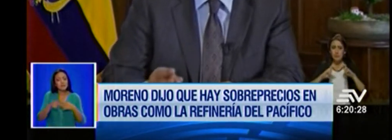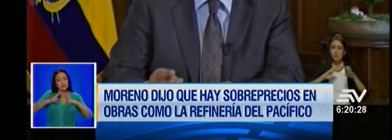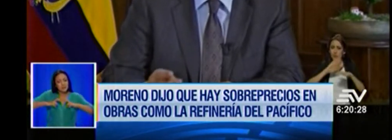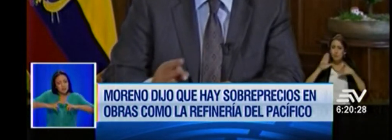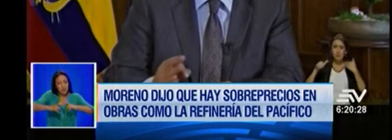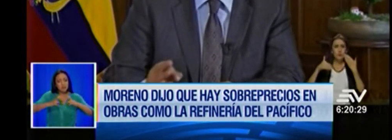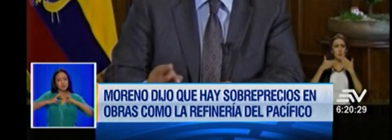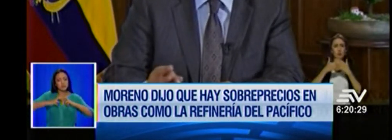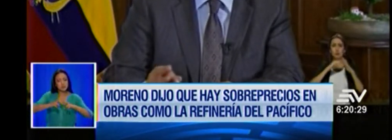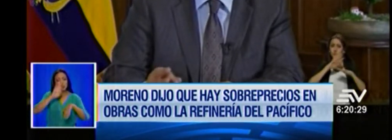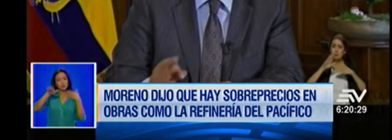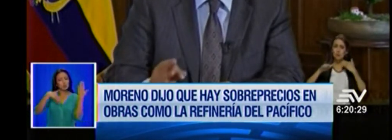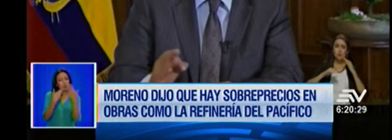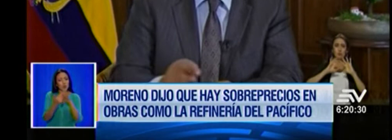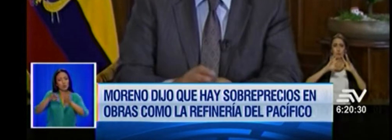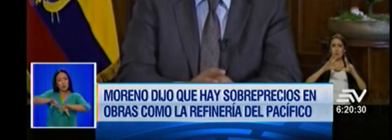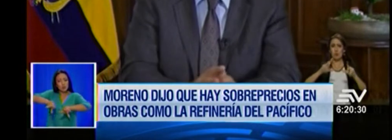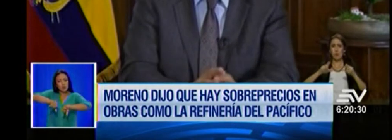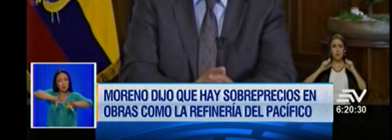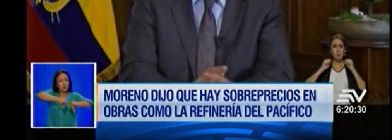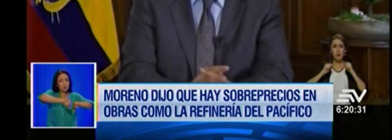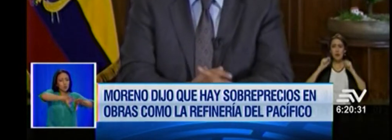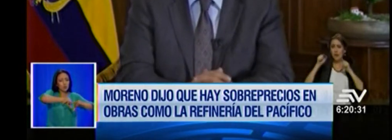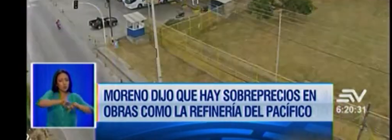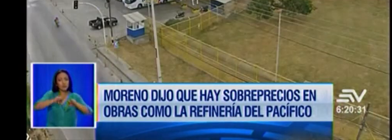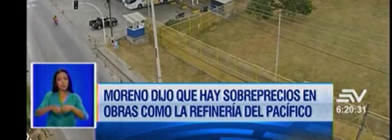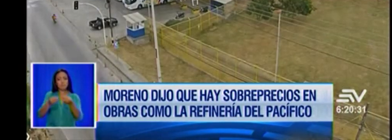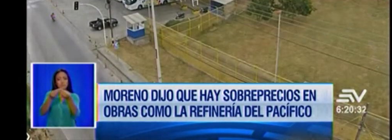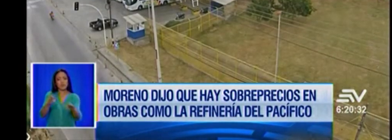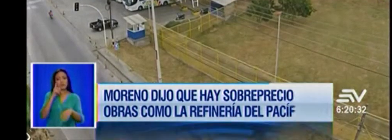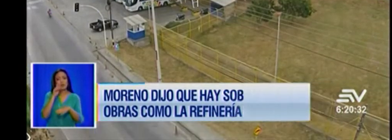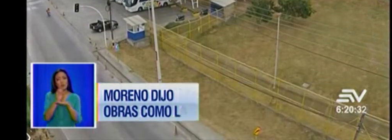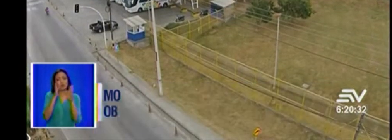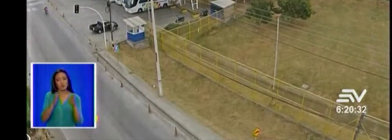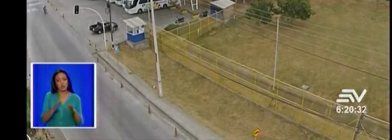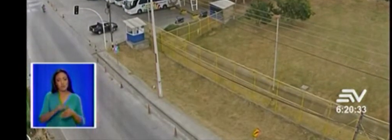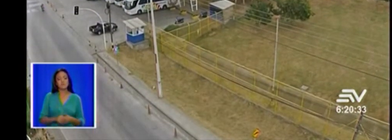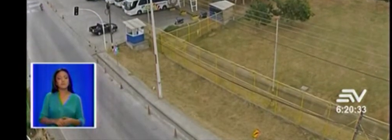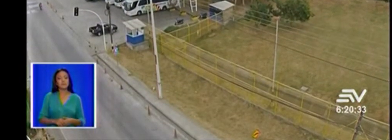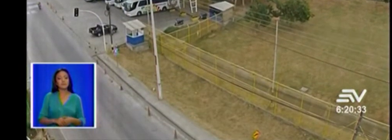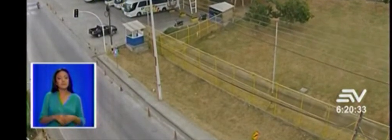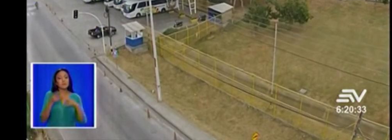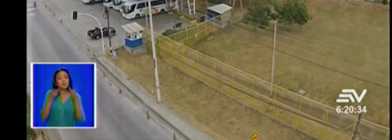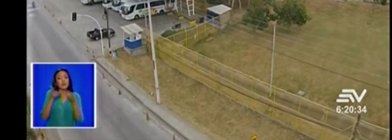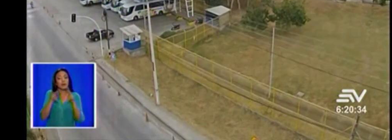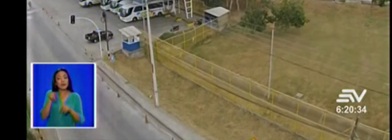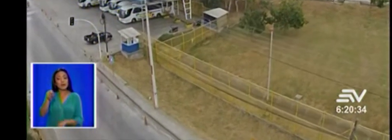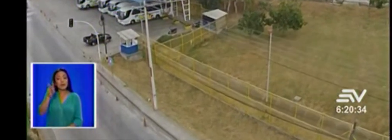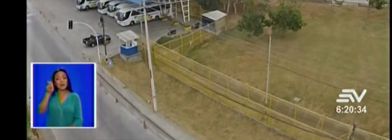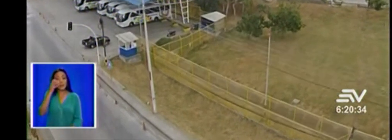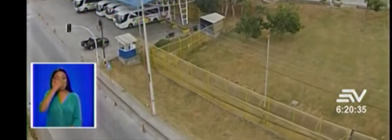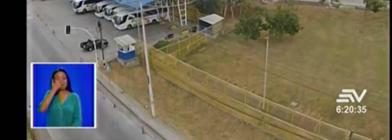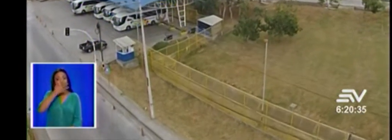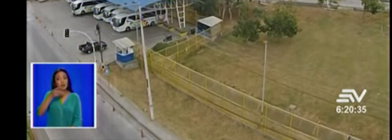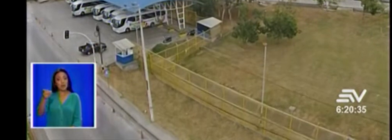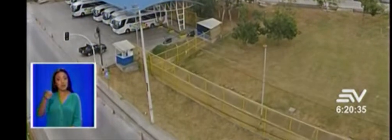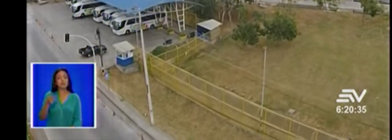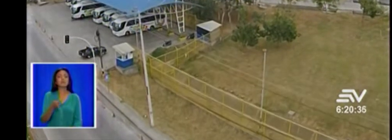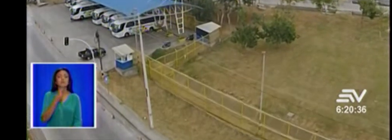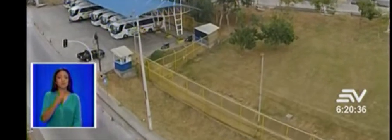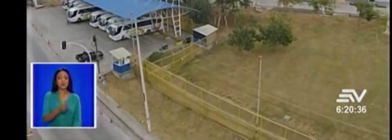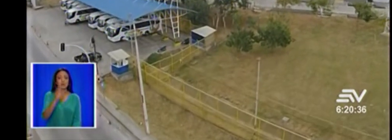los delitos que se hubieran cometido perjudicando a los ecuatorianos. En el caso de la refinería estatal de Esmeraldas, aseguró que